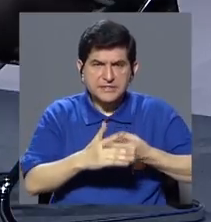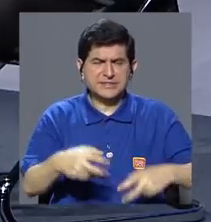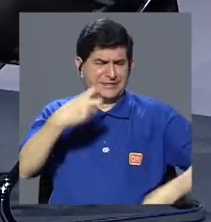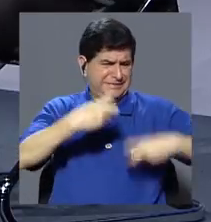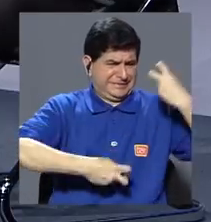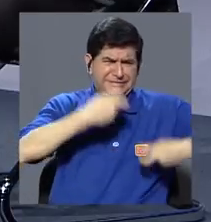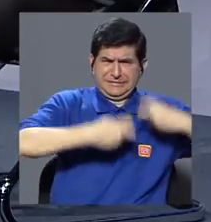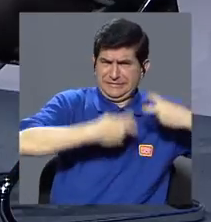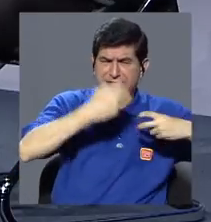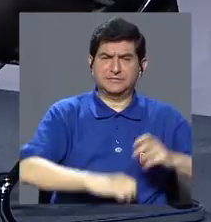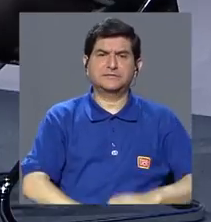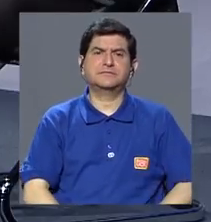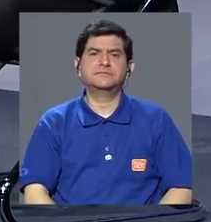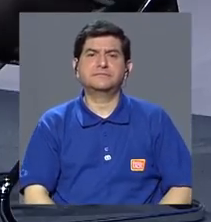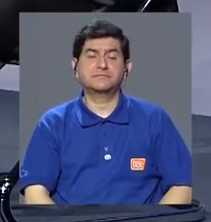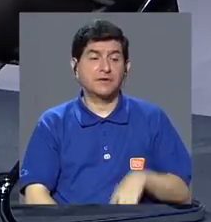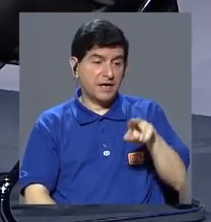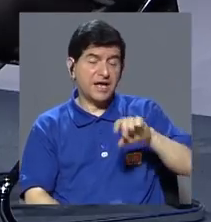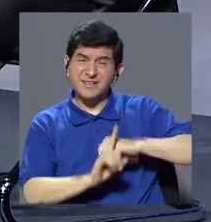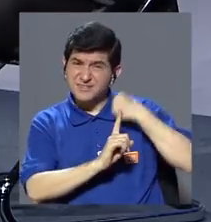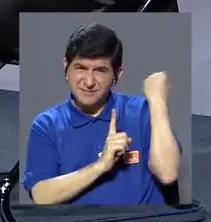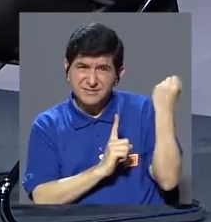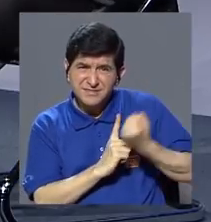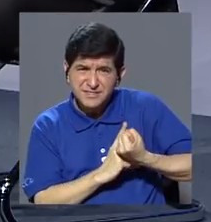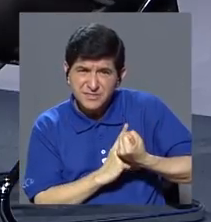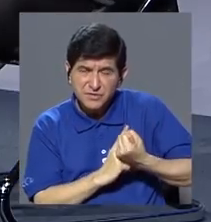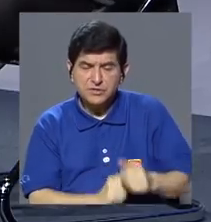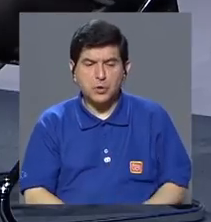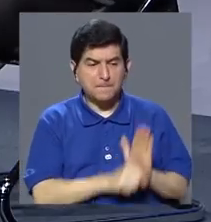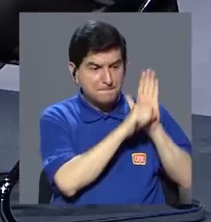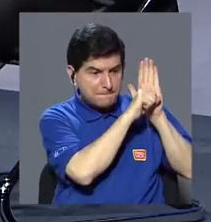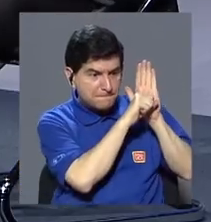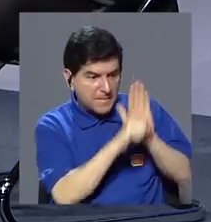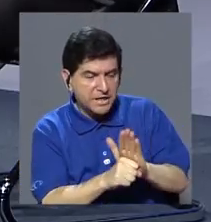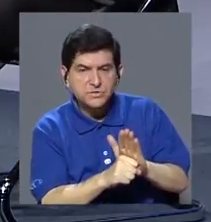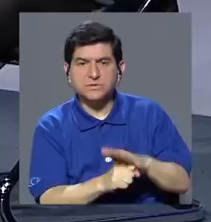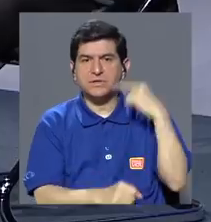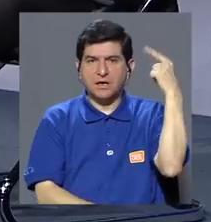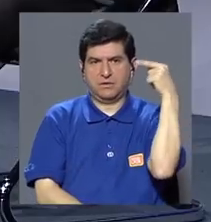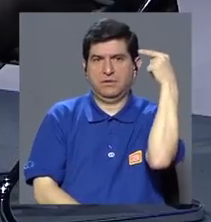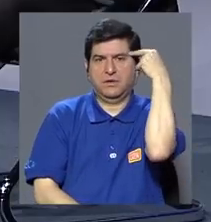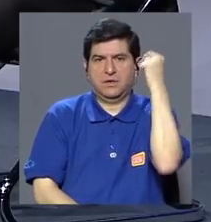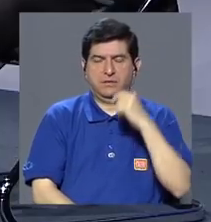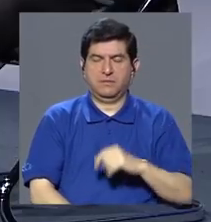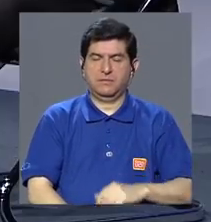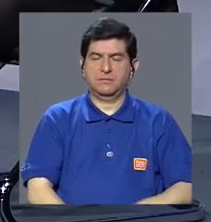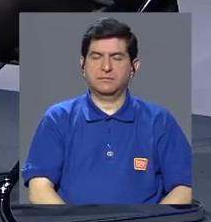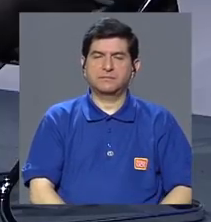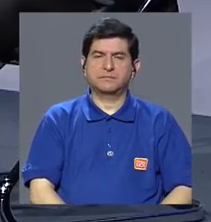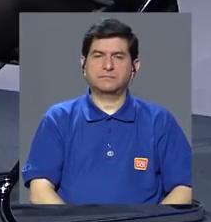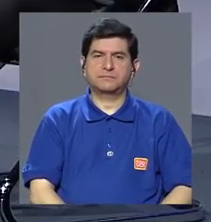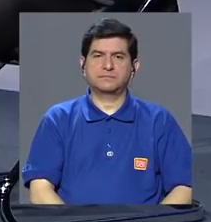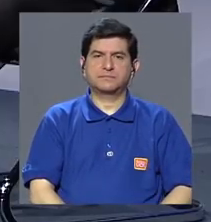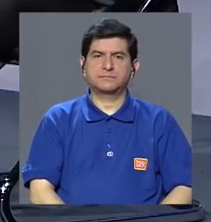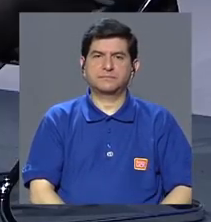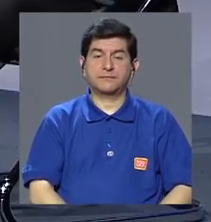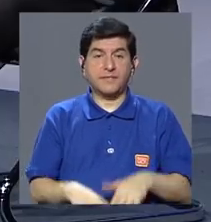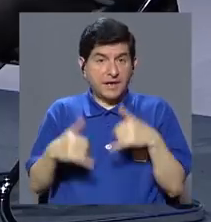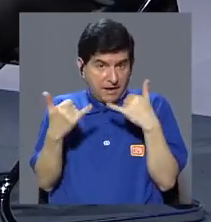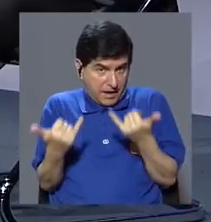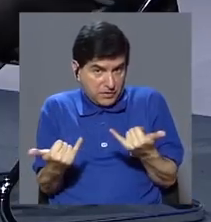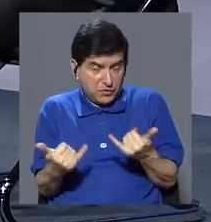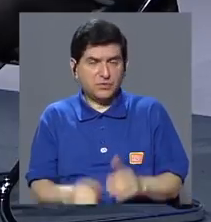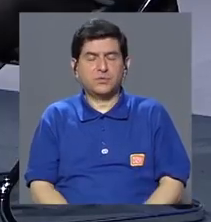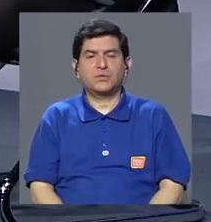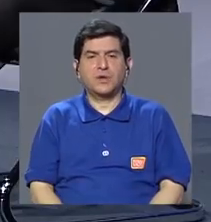crisis en presión a él al gobierno actualmente